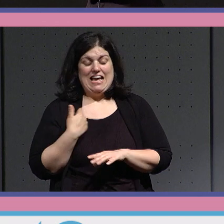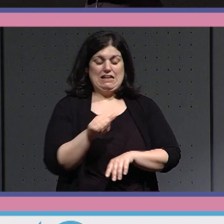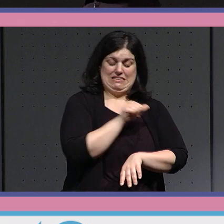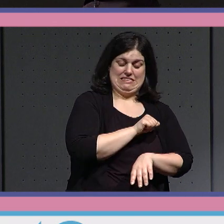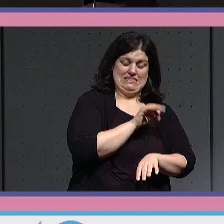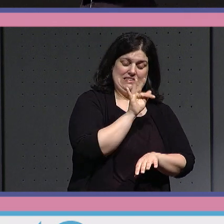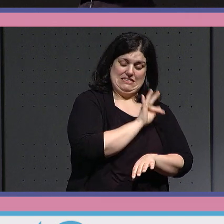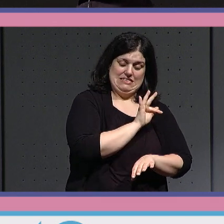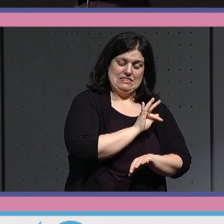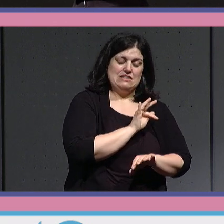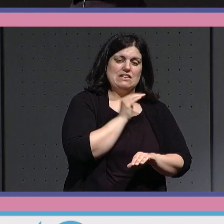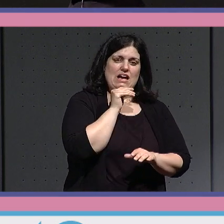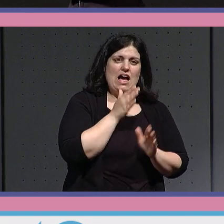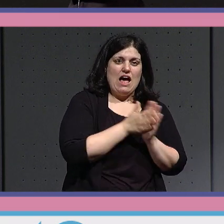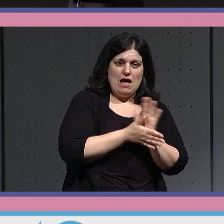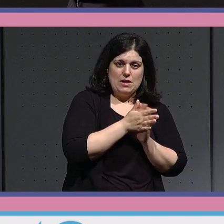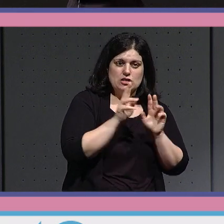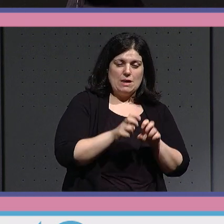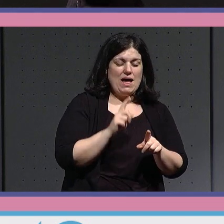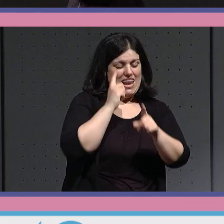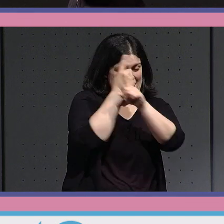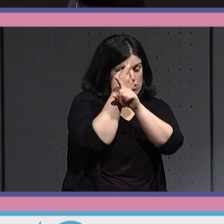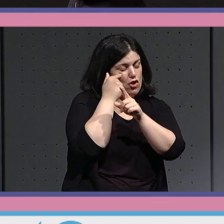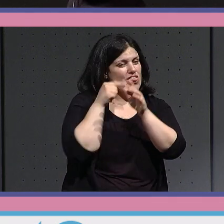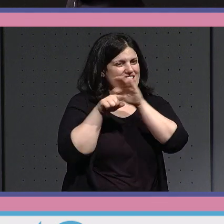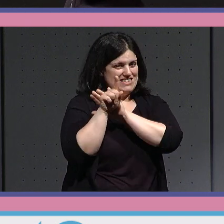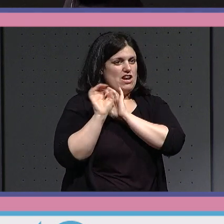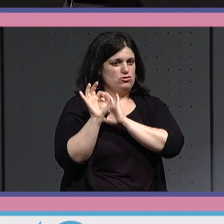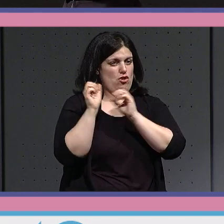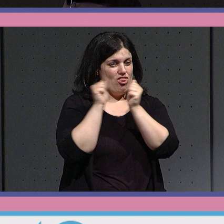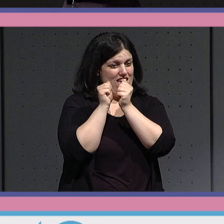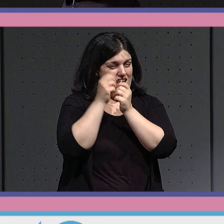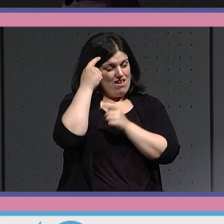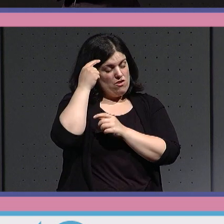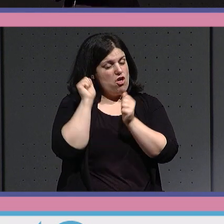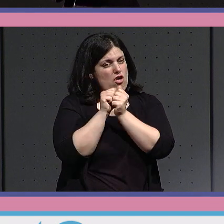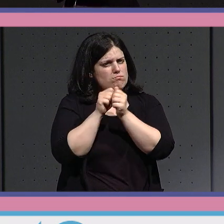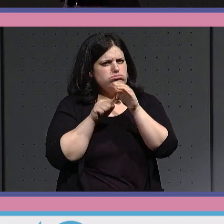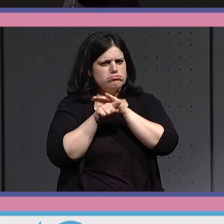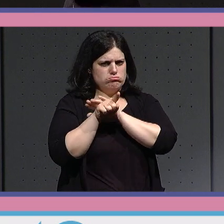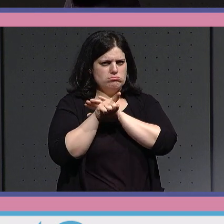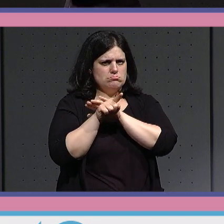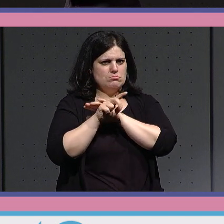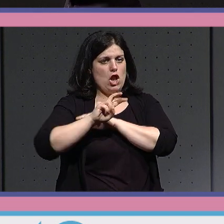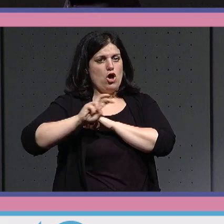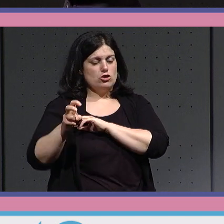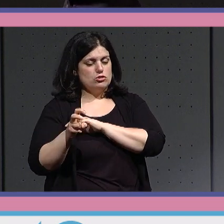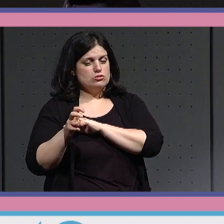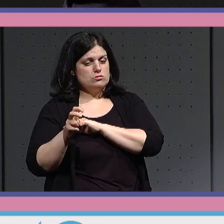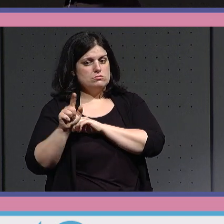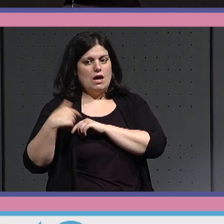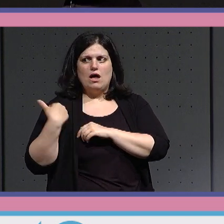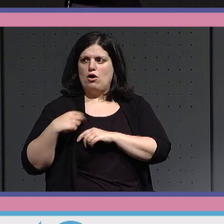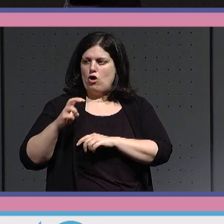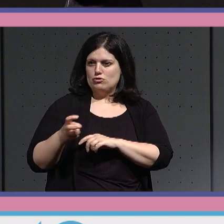hablamos del TEA, y es un trastorno del neurodesarrollo, de cómo se desarrolla el cerebro. No es el único que hay. Ya lo hemos visto